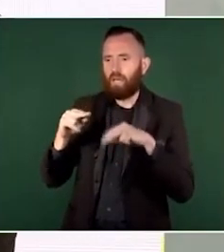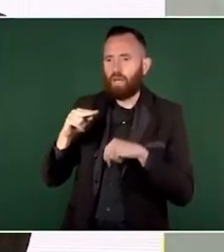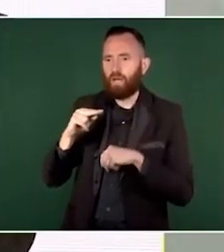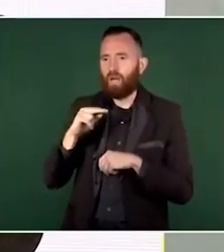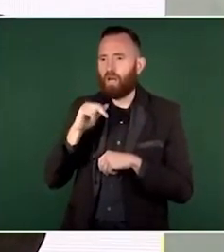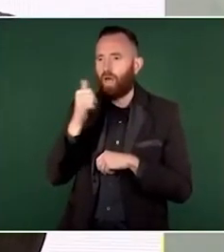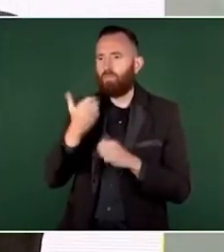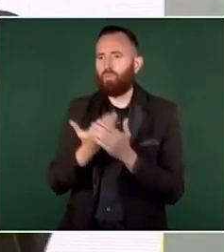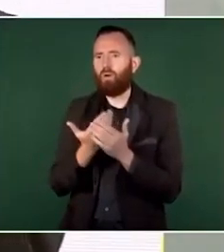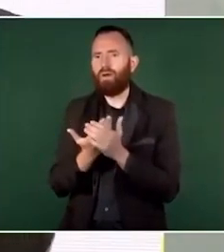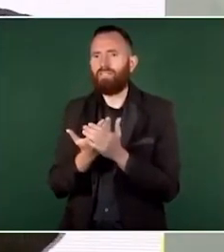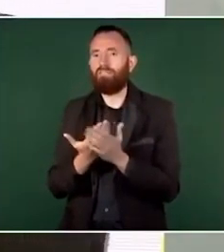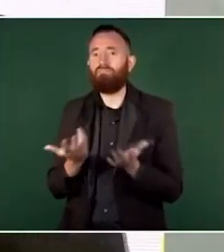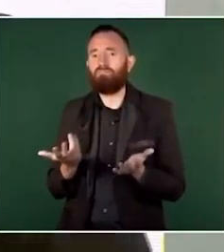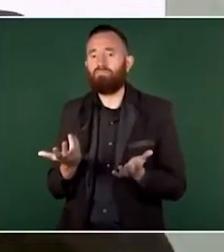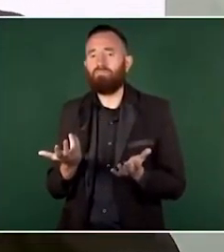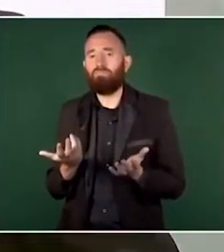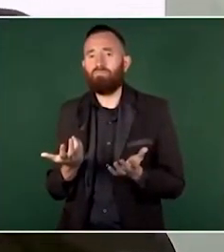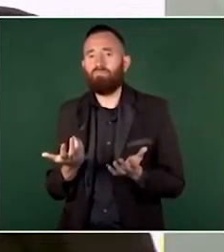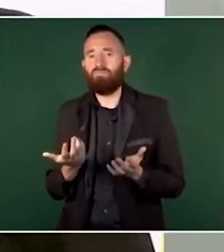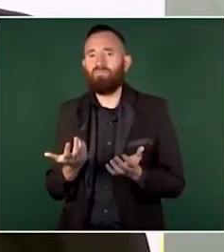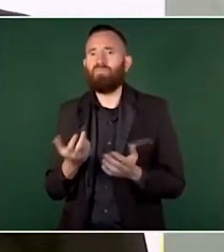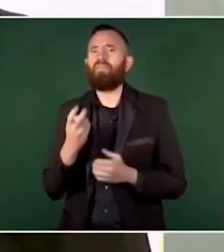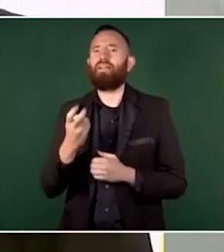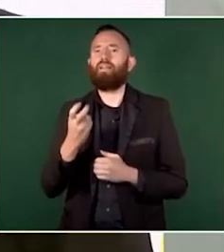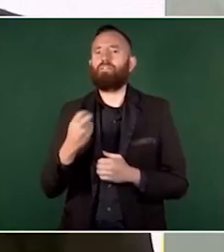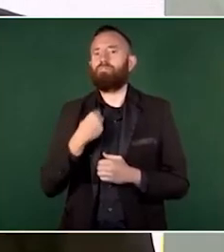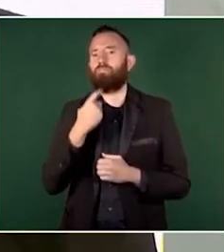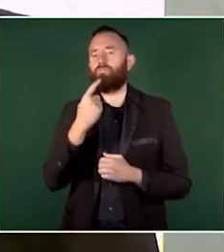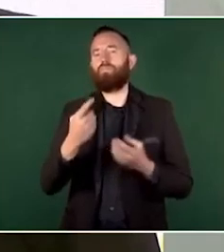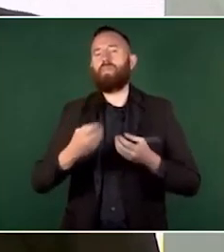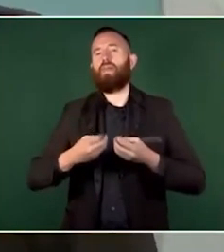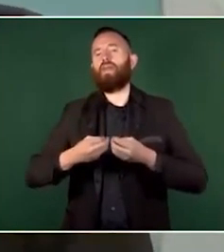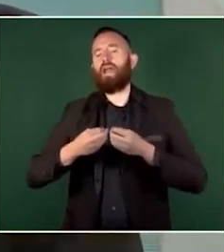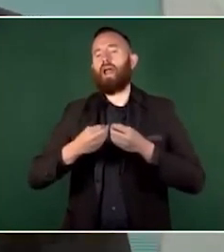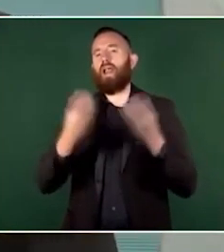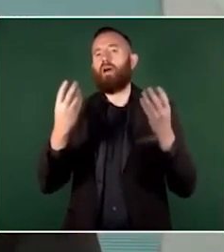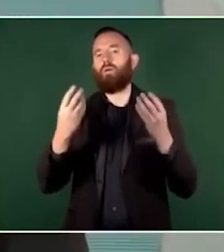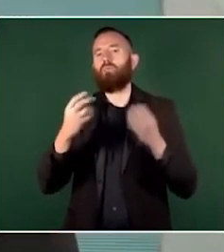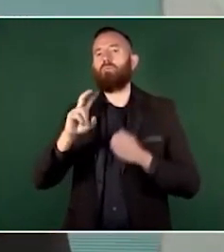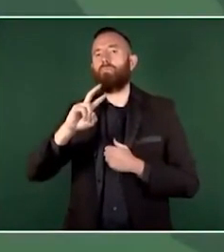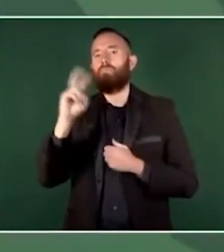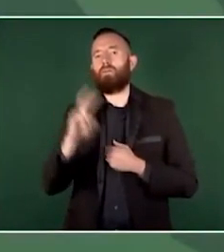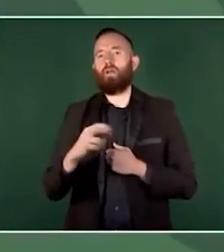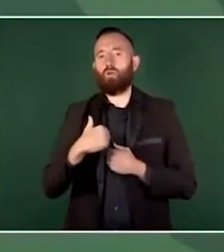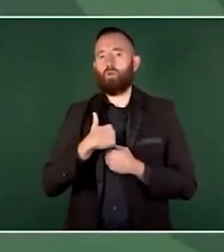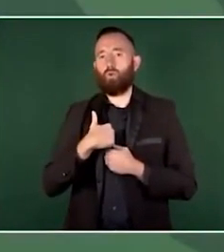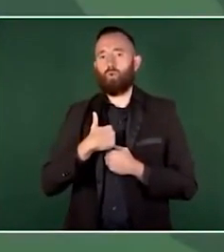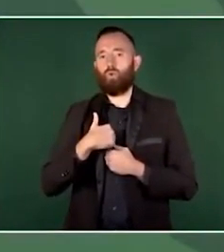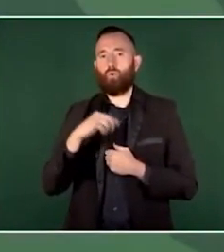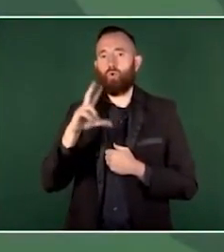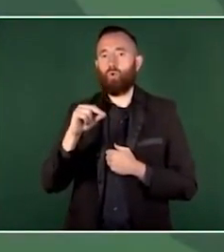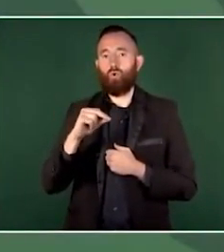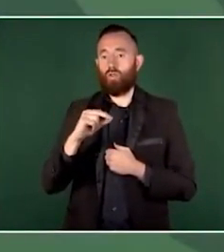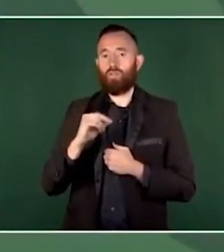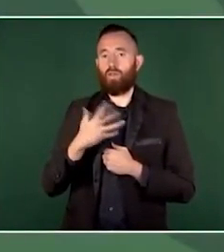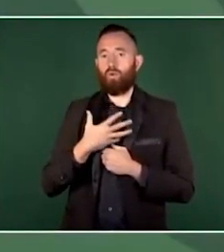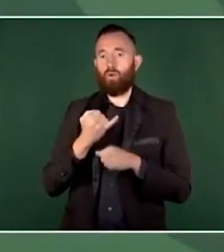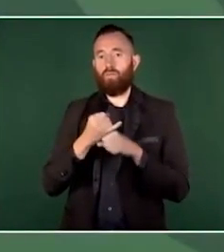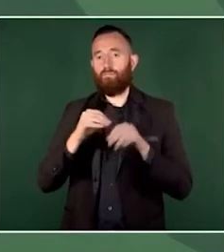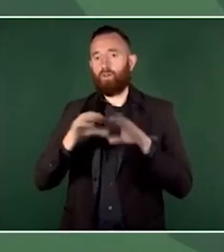aclaro esto porque no hace falta, la verdad, no tengo información, pero los